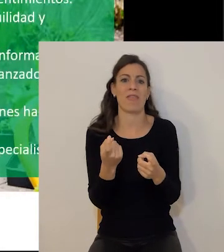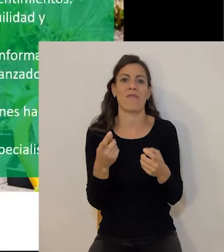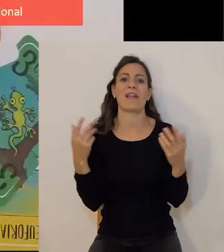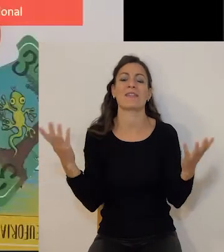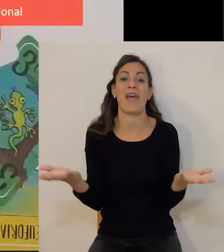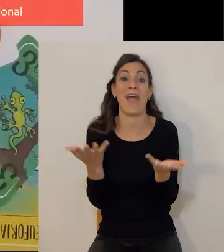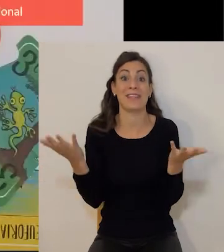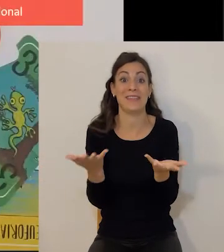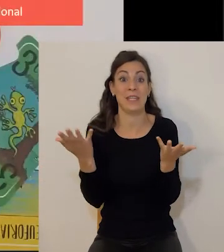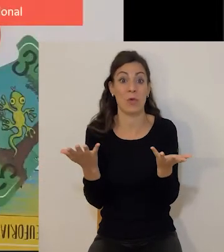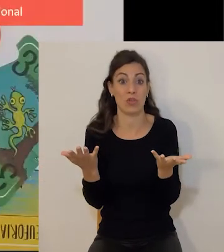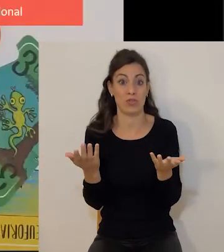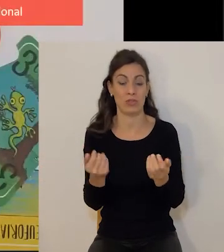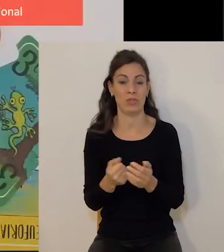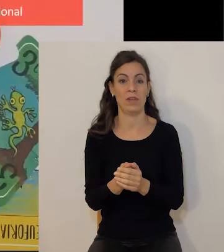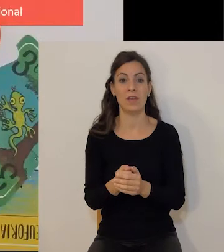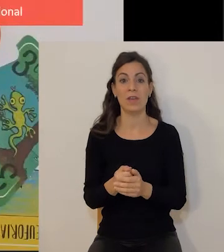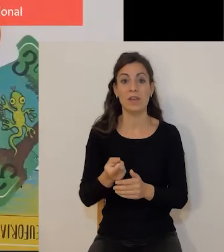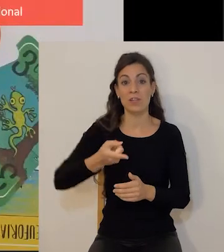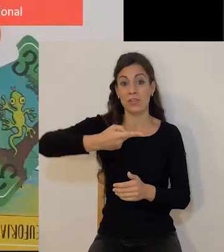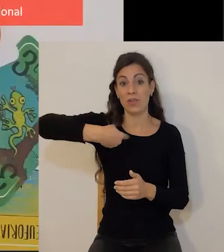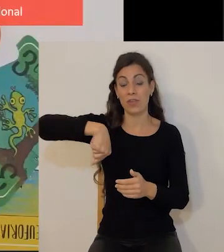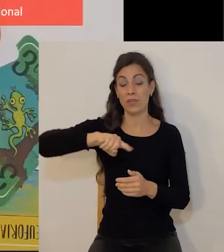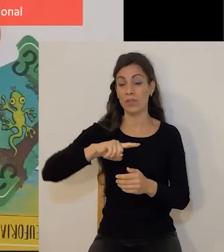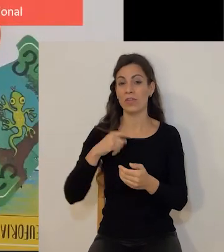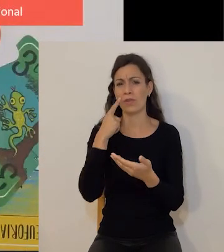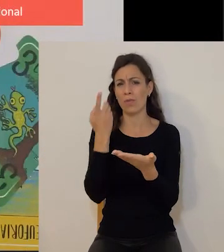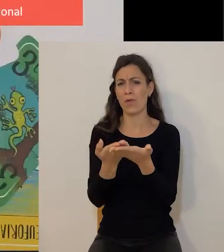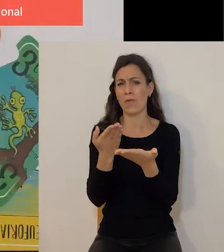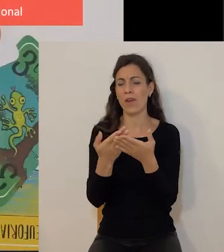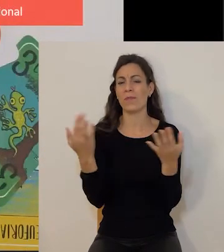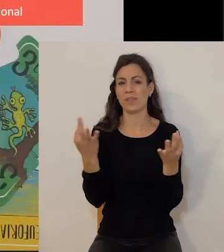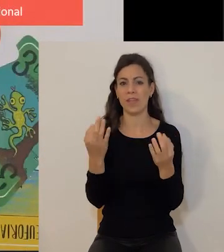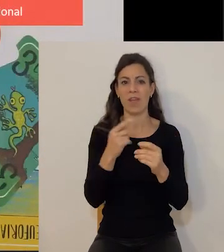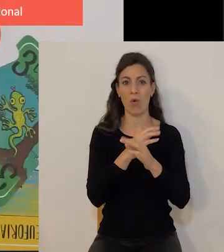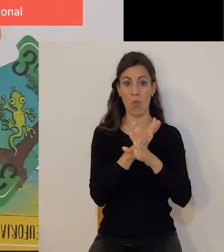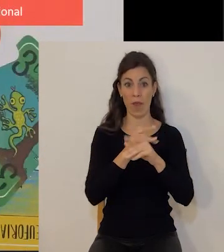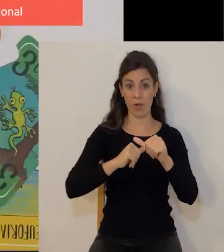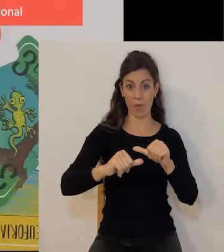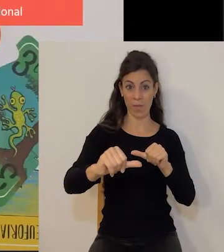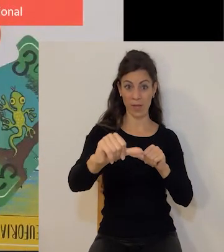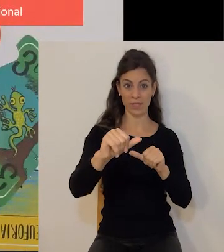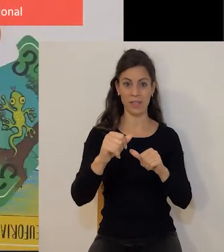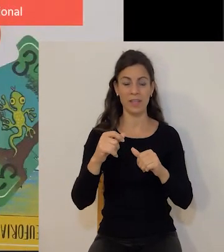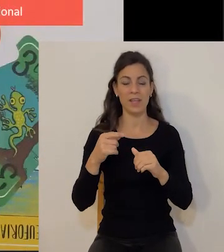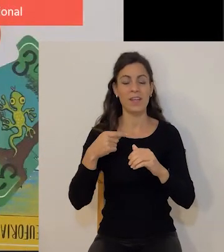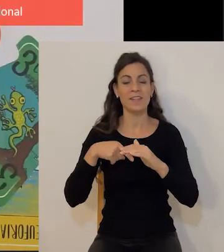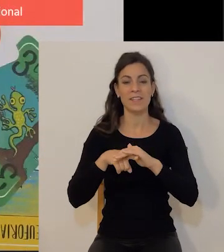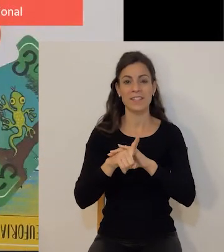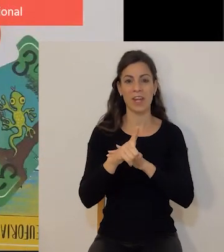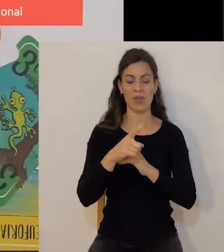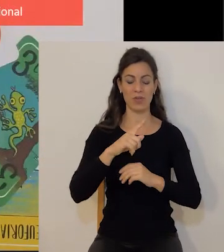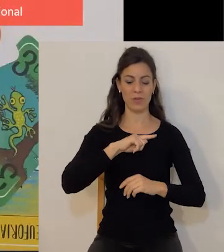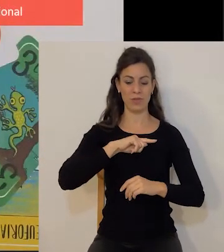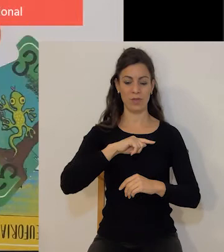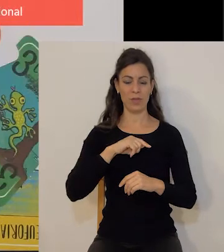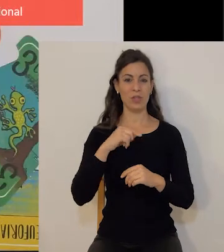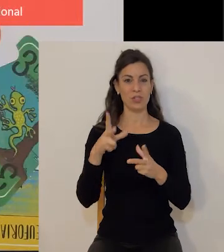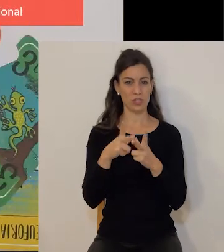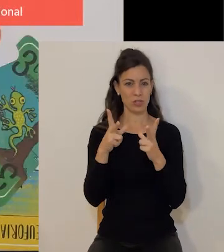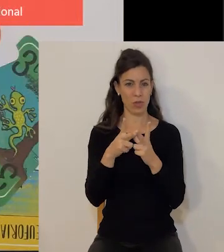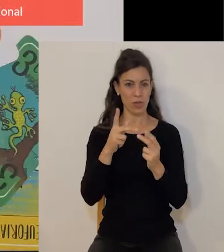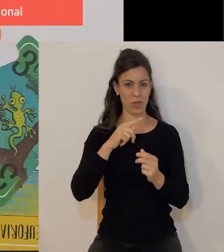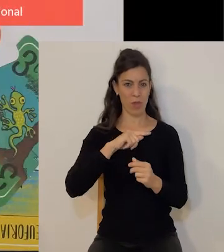¿no? Entonces, lo que proponemos es realmente a través del juego, es potenciar el desarrollo socioemocional, potenciarlo